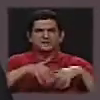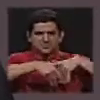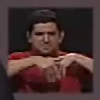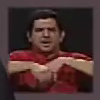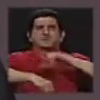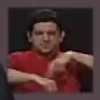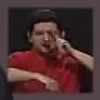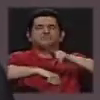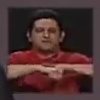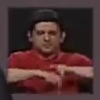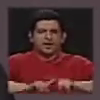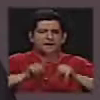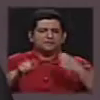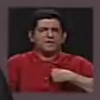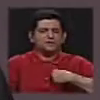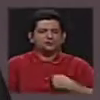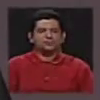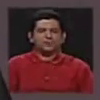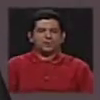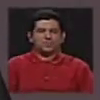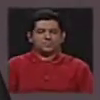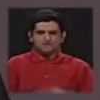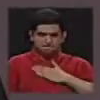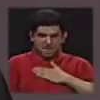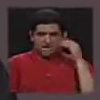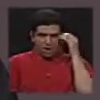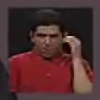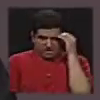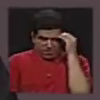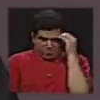nacional, pero yo particularmente, sí, esa es mi opinión.